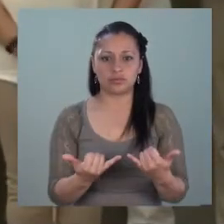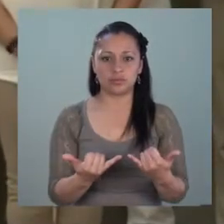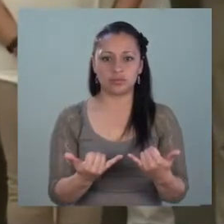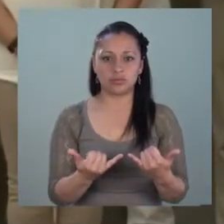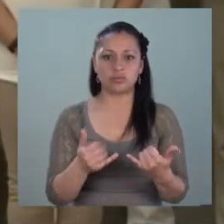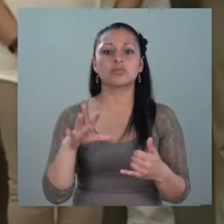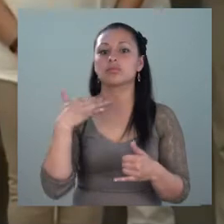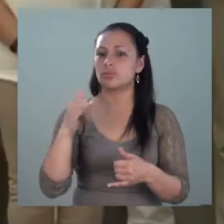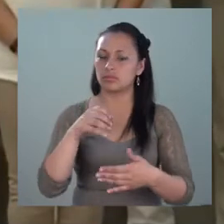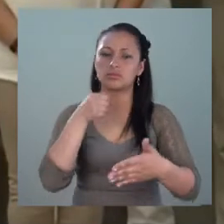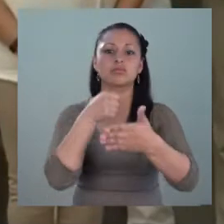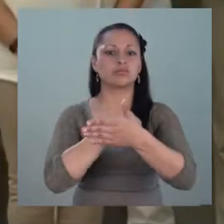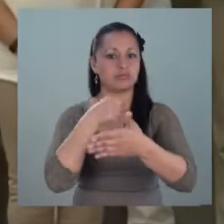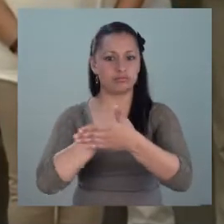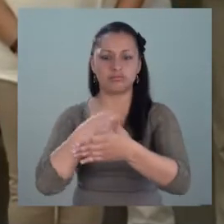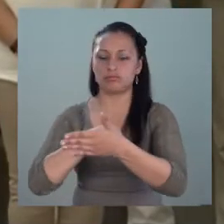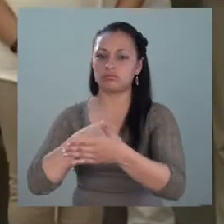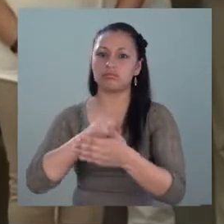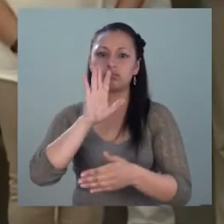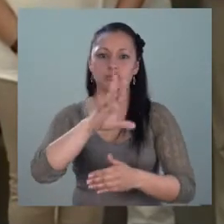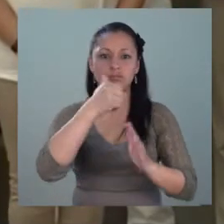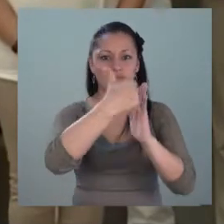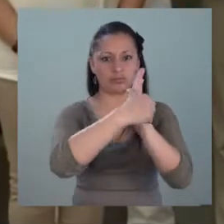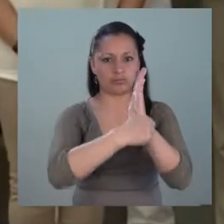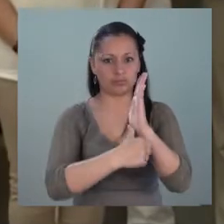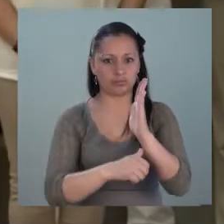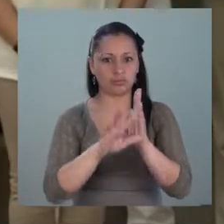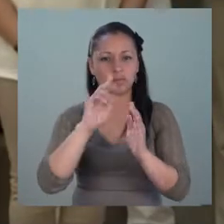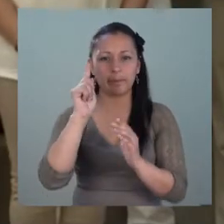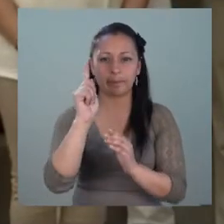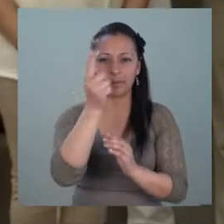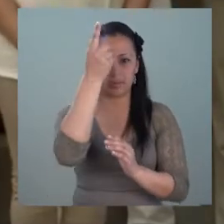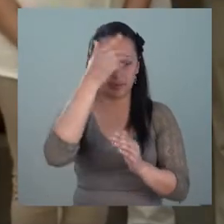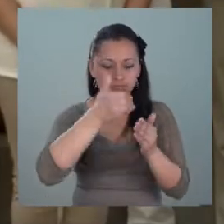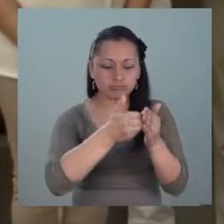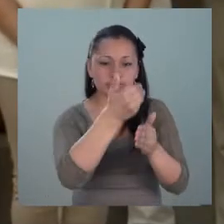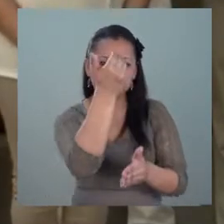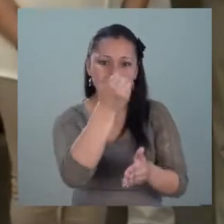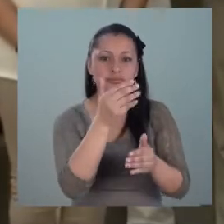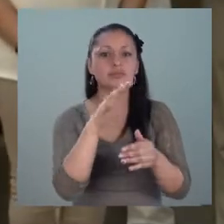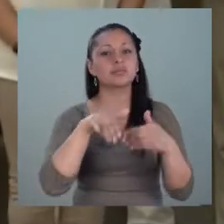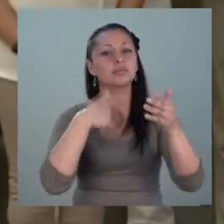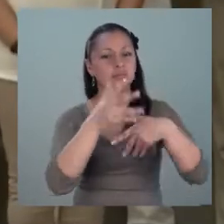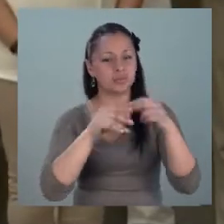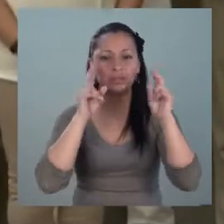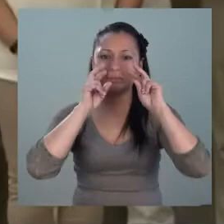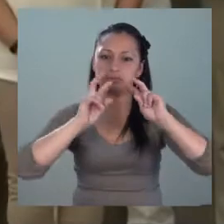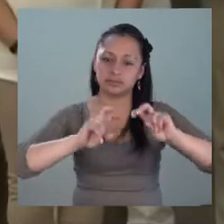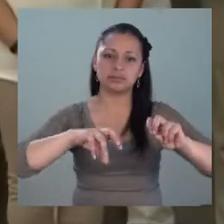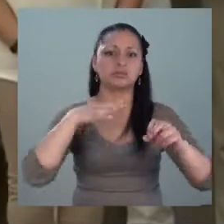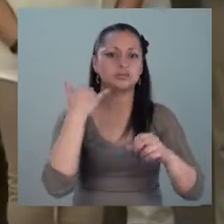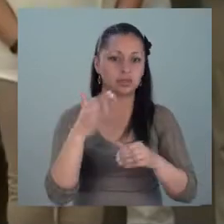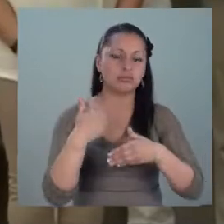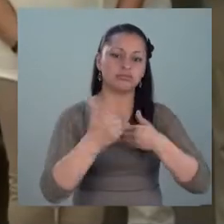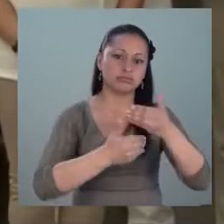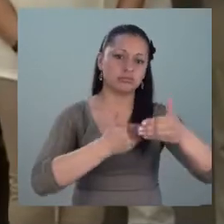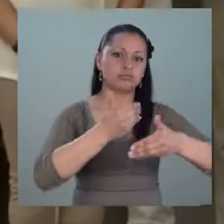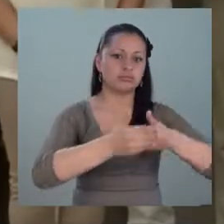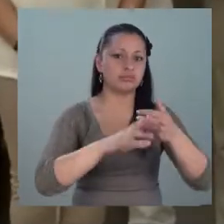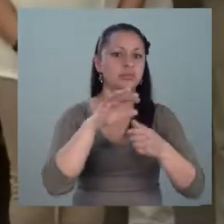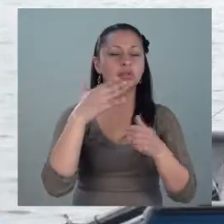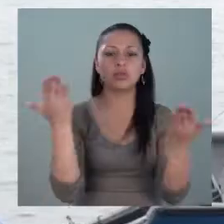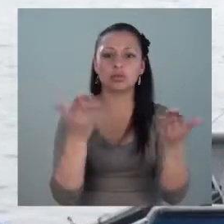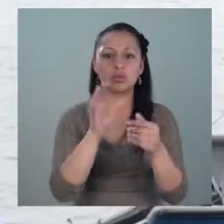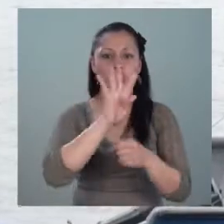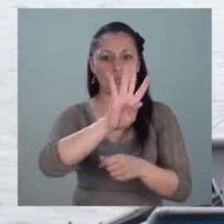hoy hemos venido a lanzar un programa en su primera fase, después de varios estudios que va